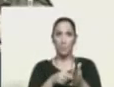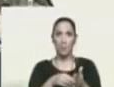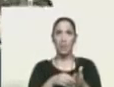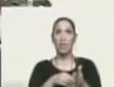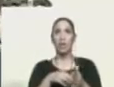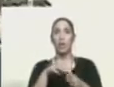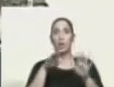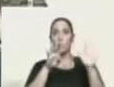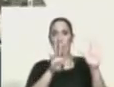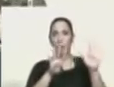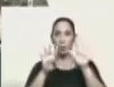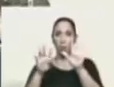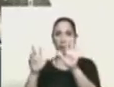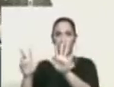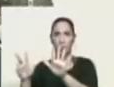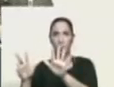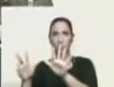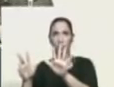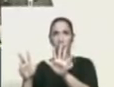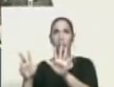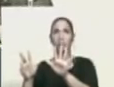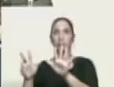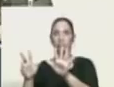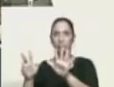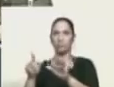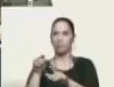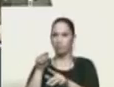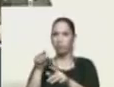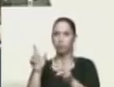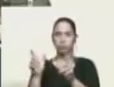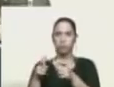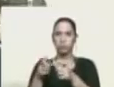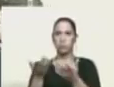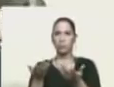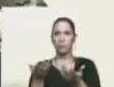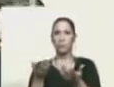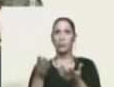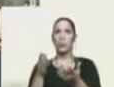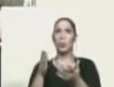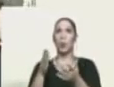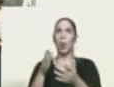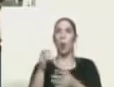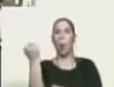2.988 de ellas han sido por el delito de homicidio.